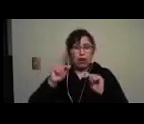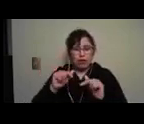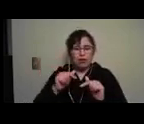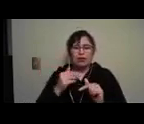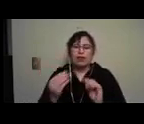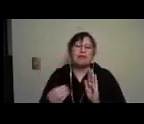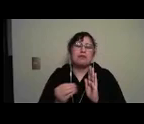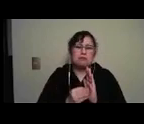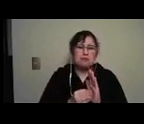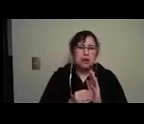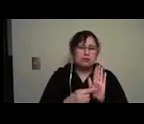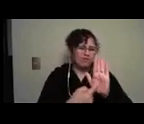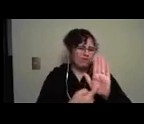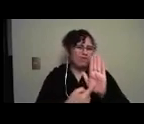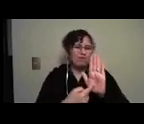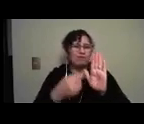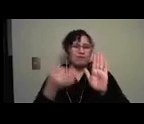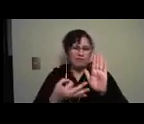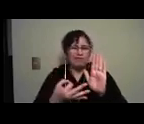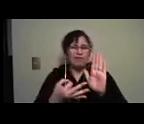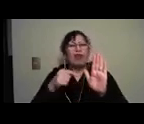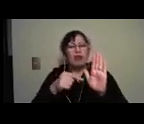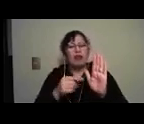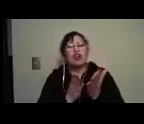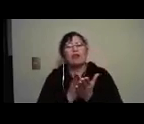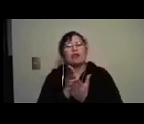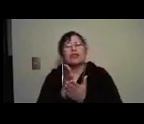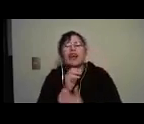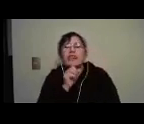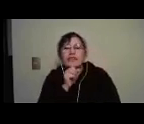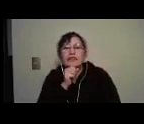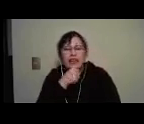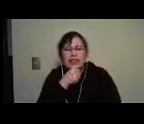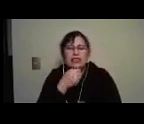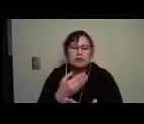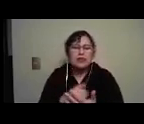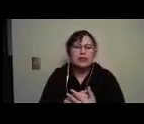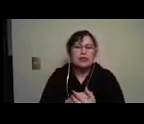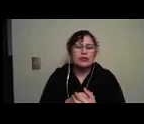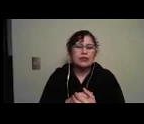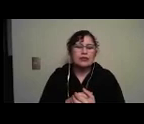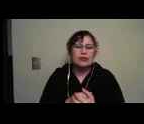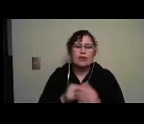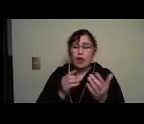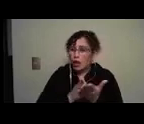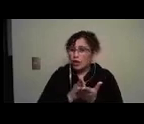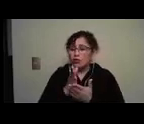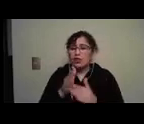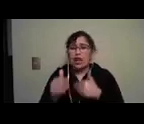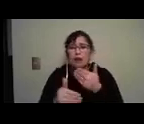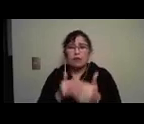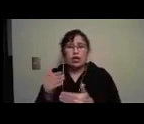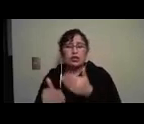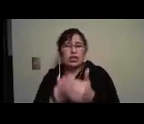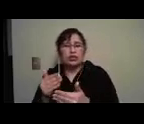mucho más evidente, ¿ya? Y que se considera un envejecimiento, o sea que en definitiva parte del proceso de